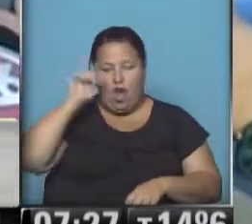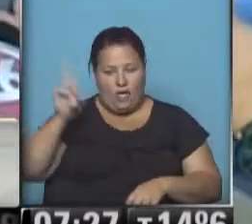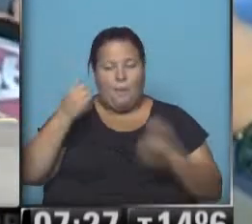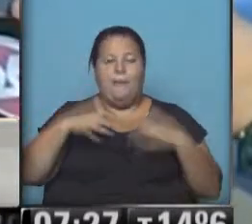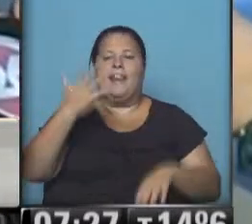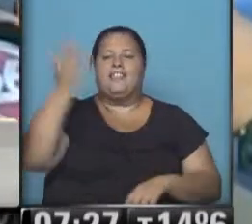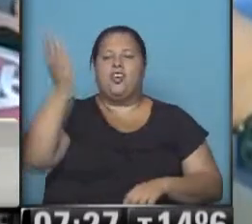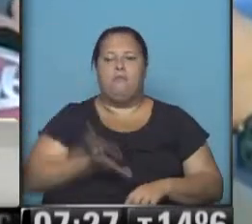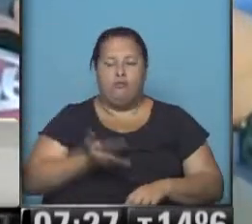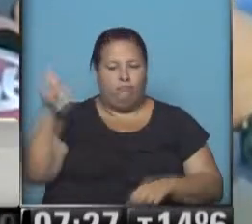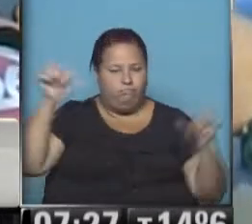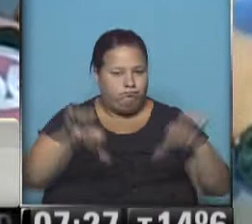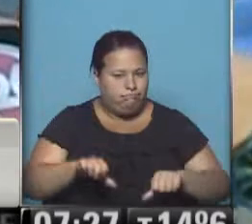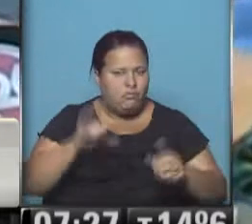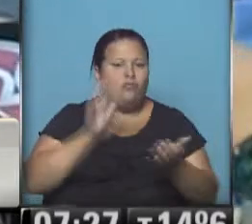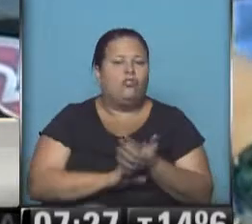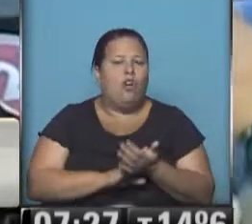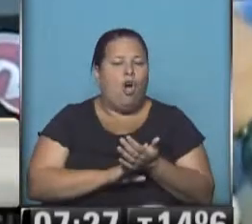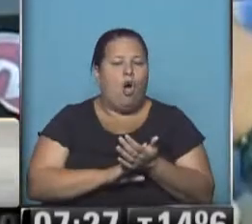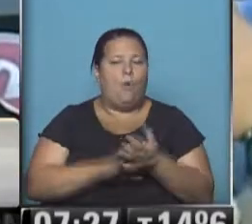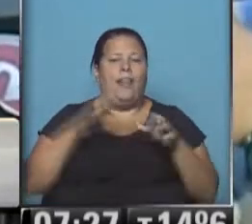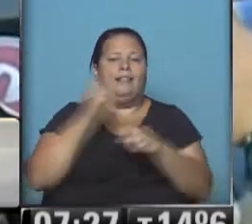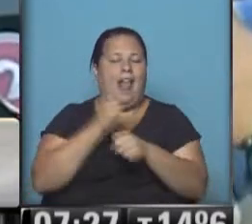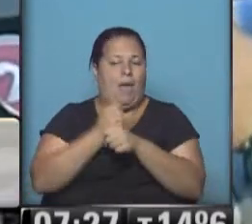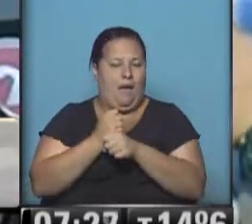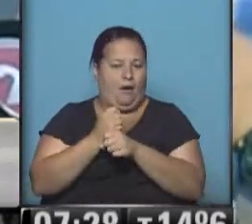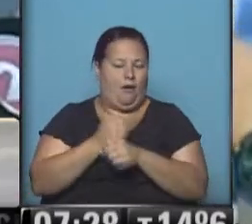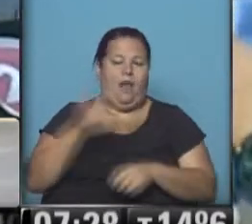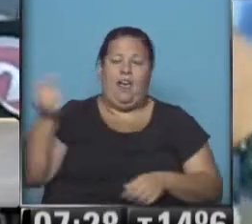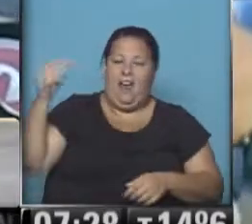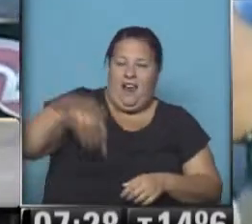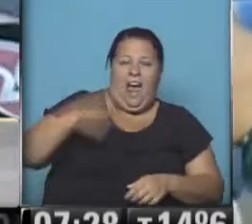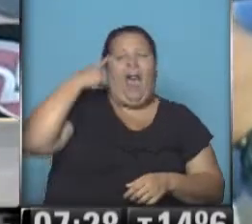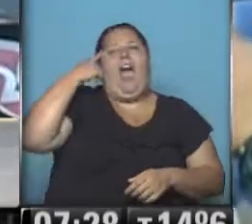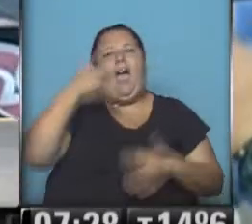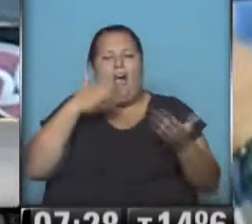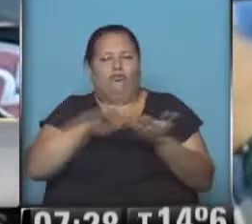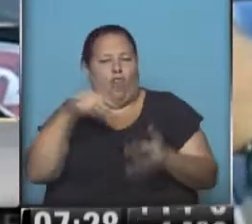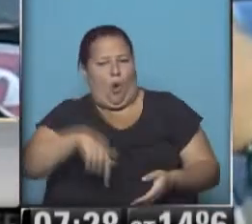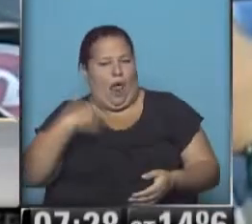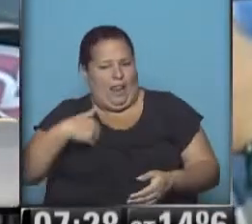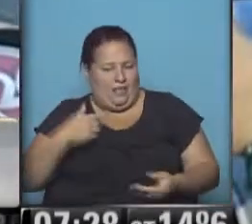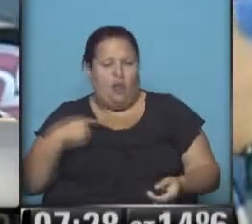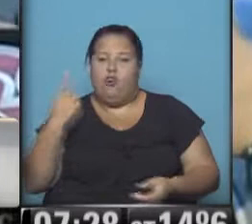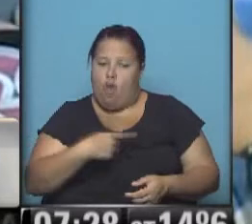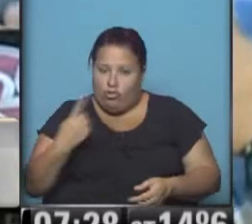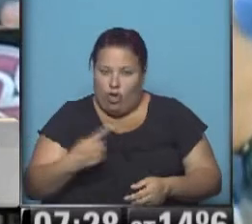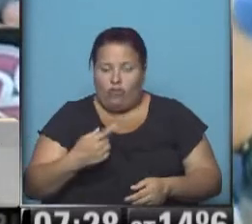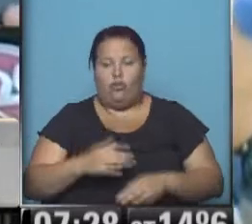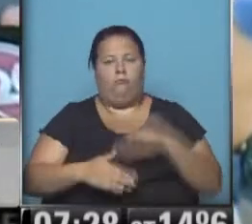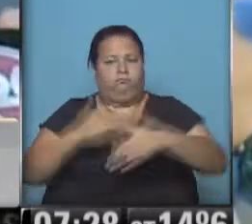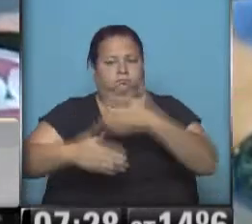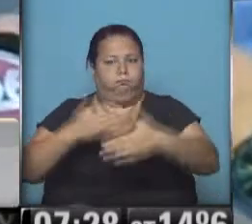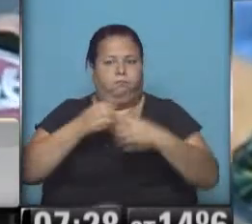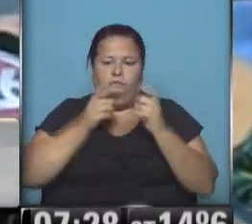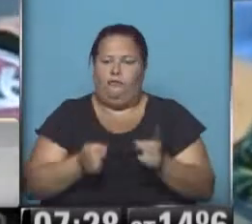el 5% de nivel de ocupación para venir a opinar respecto de los otros, cuando nosotros tenemos un